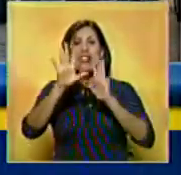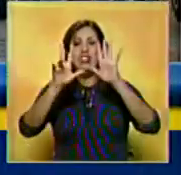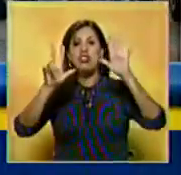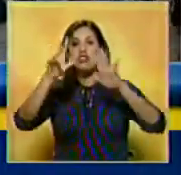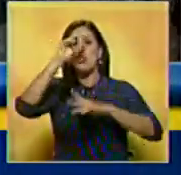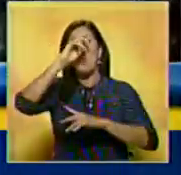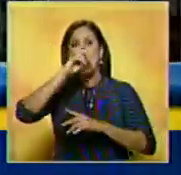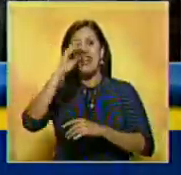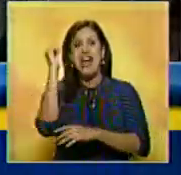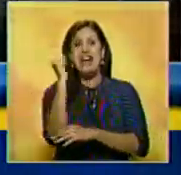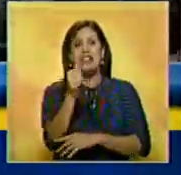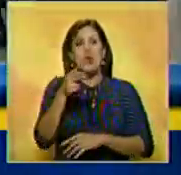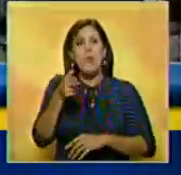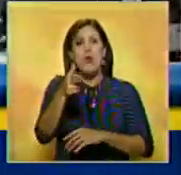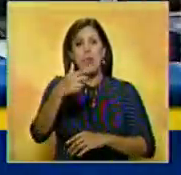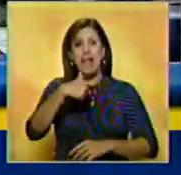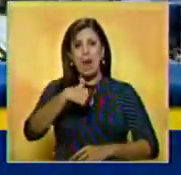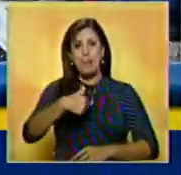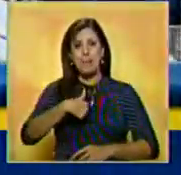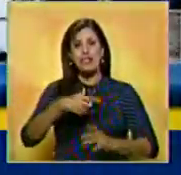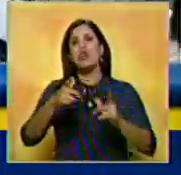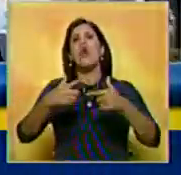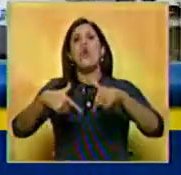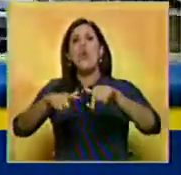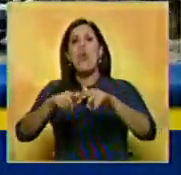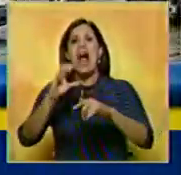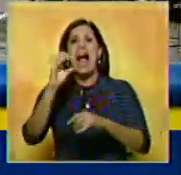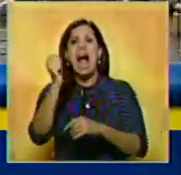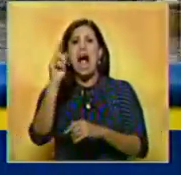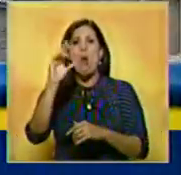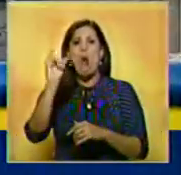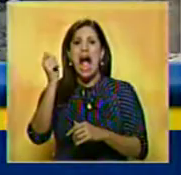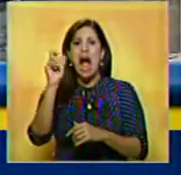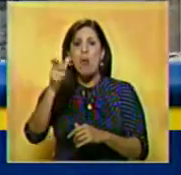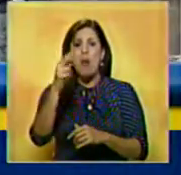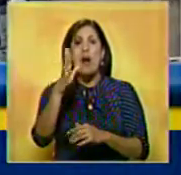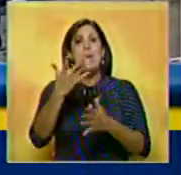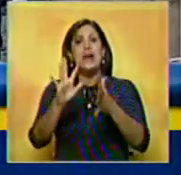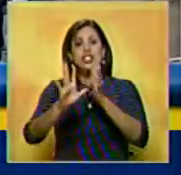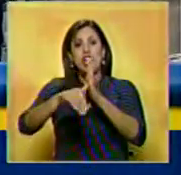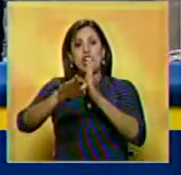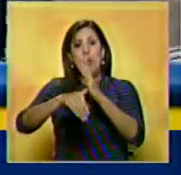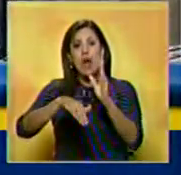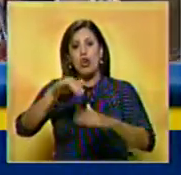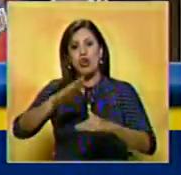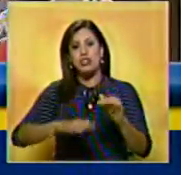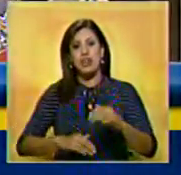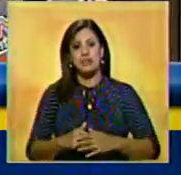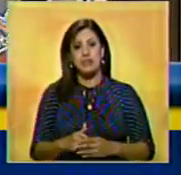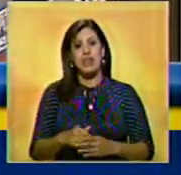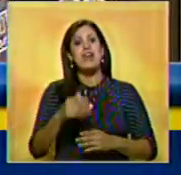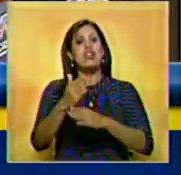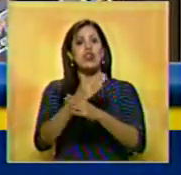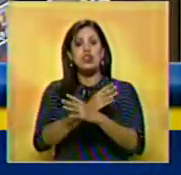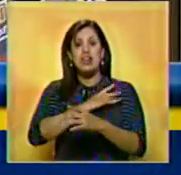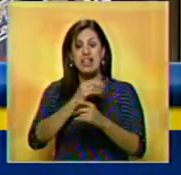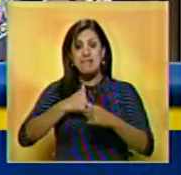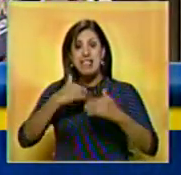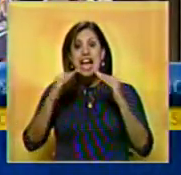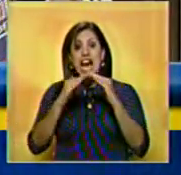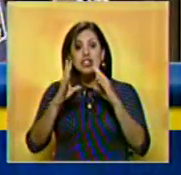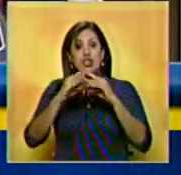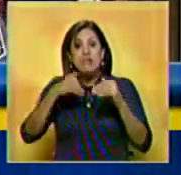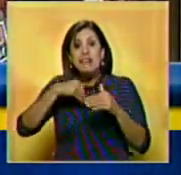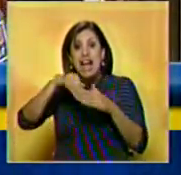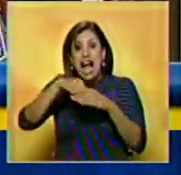18 años asesinado de un tiro en el pecho en el sector Caucagüita, se presume, para robarle sus pertenencias. Todos estábamos en mi casa porque